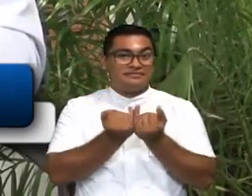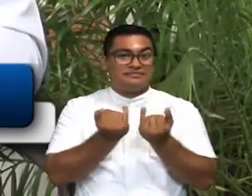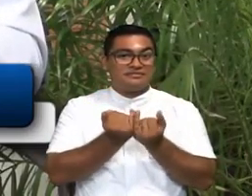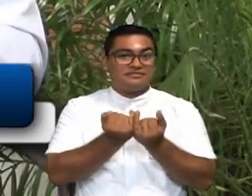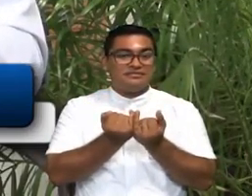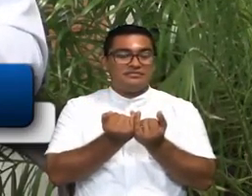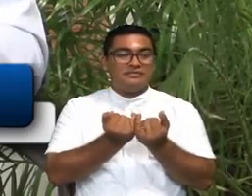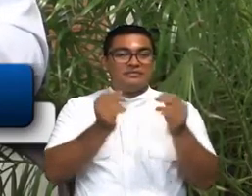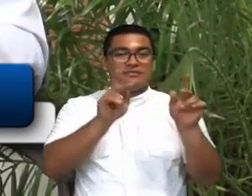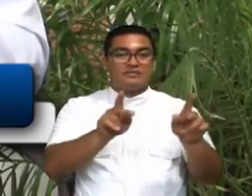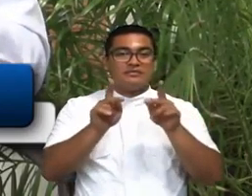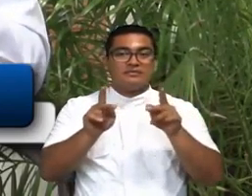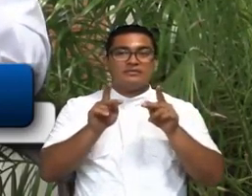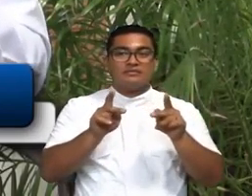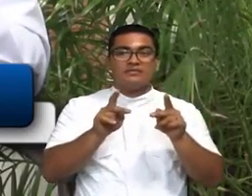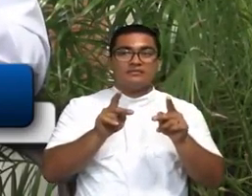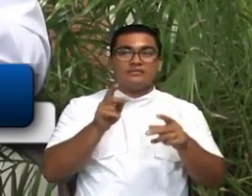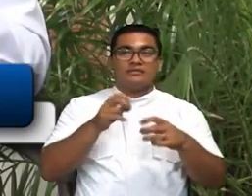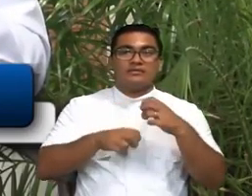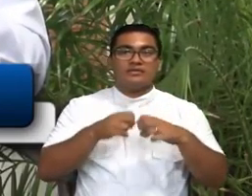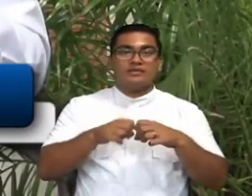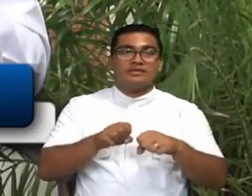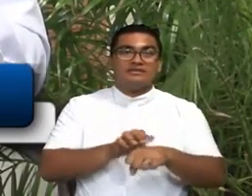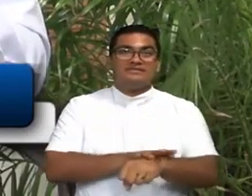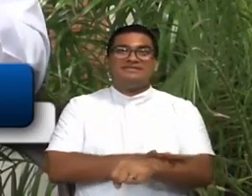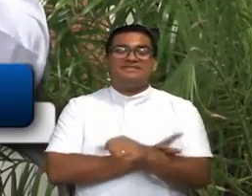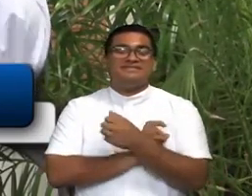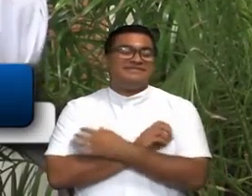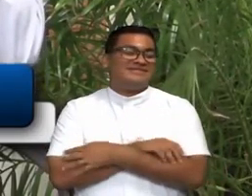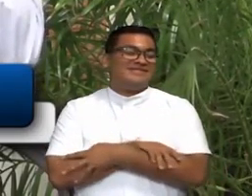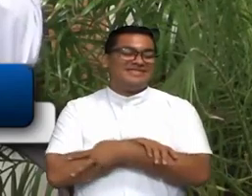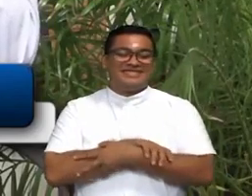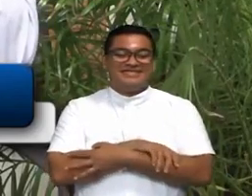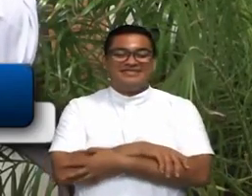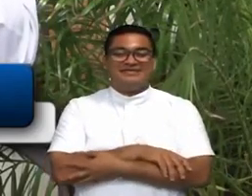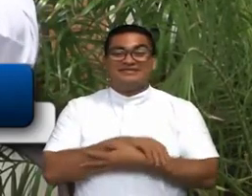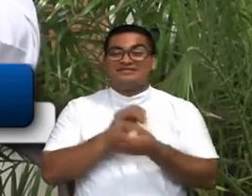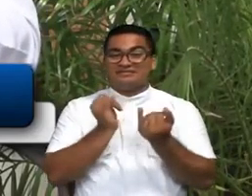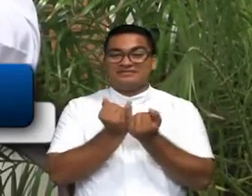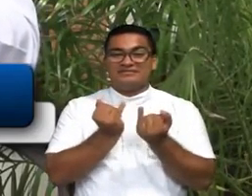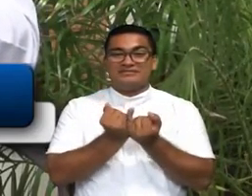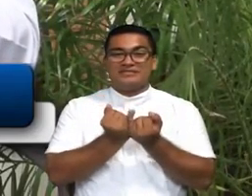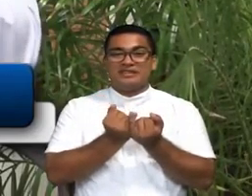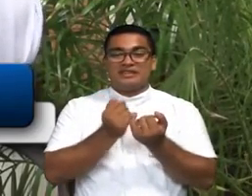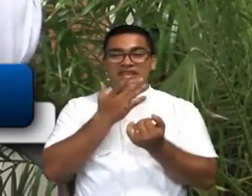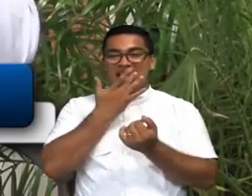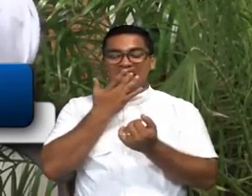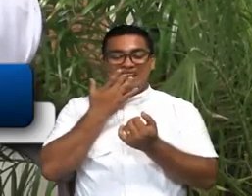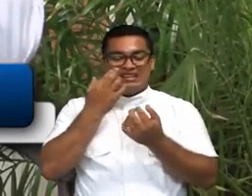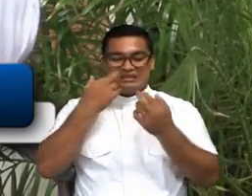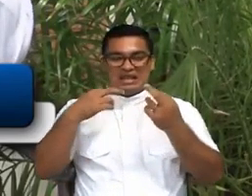las personas tienden a tener mayor sensibilidad, como usted dice, y se tiende a tener mayor sangrado, uh-huh,